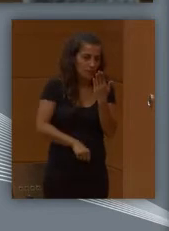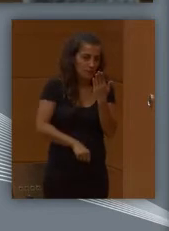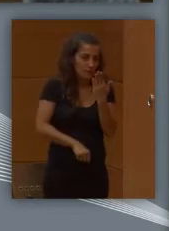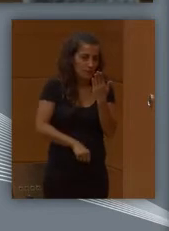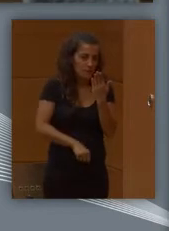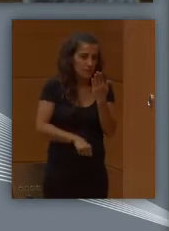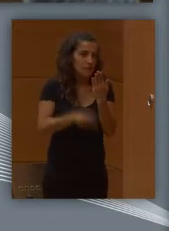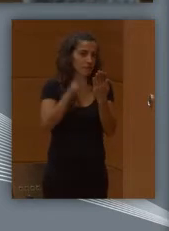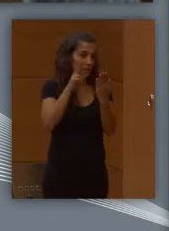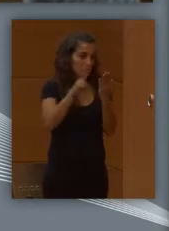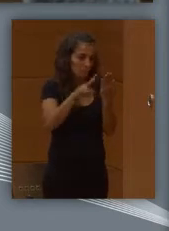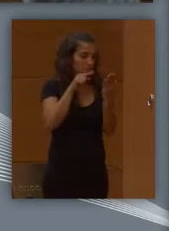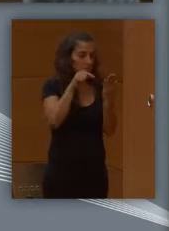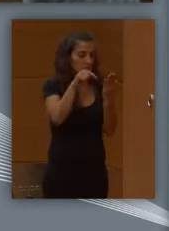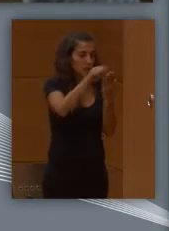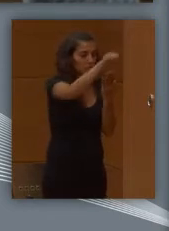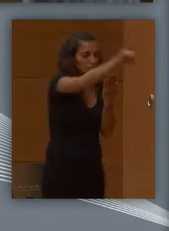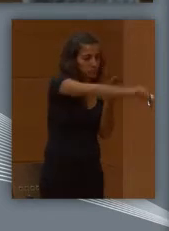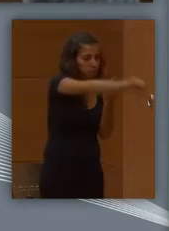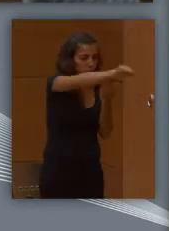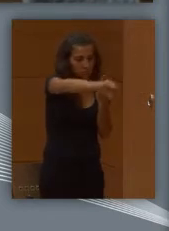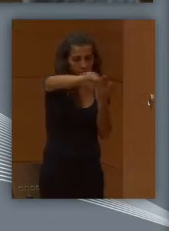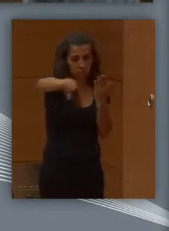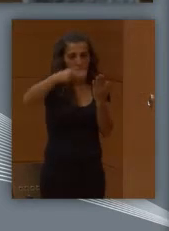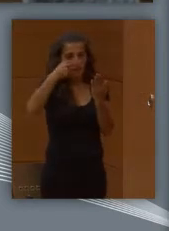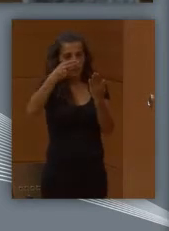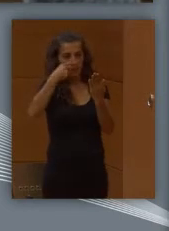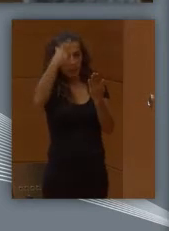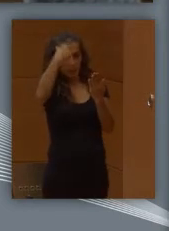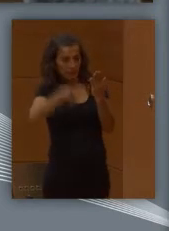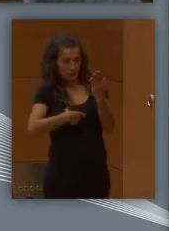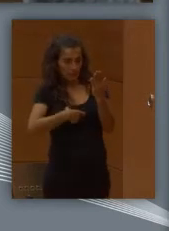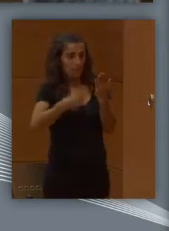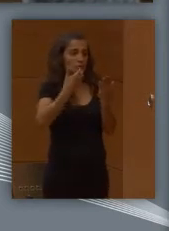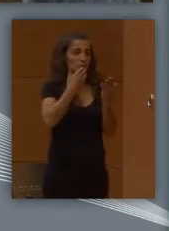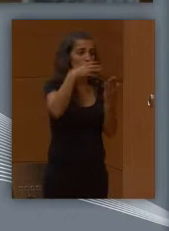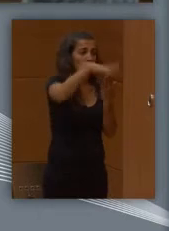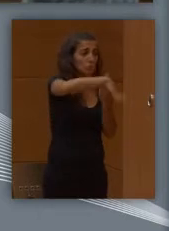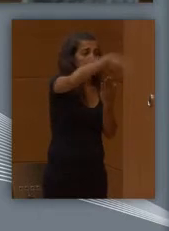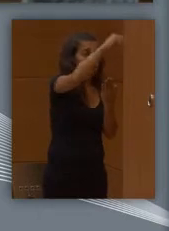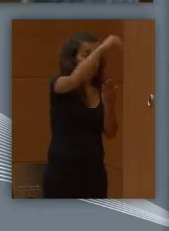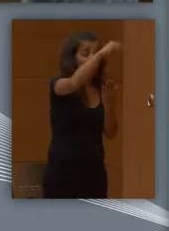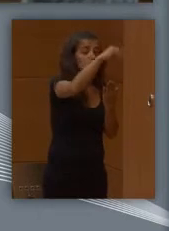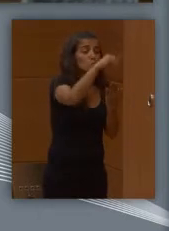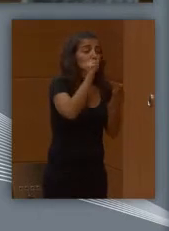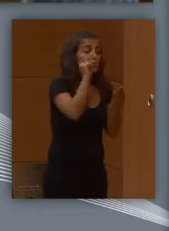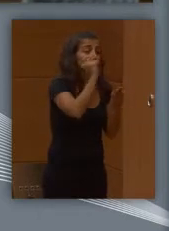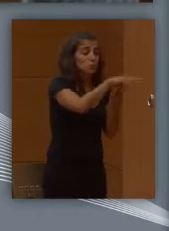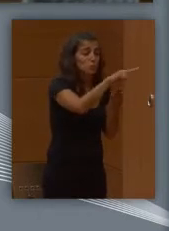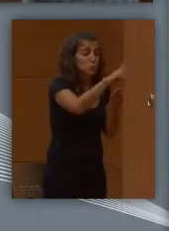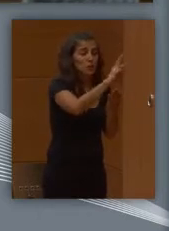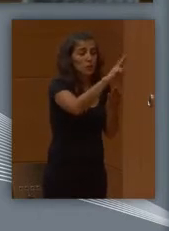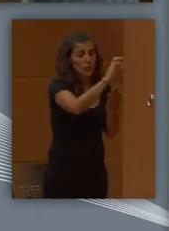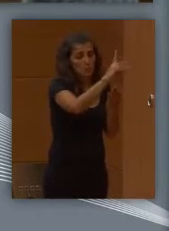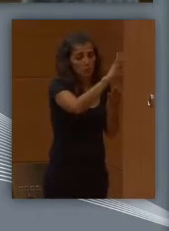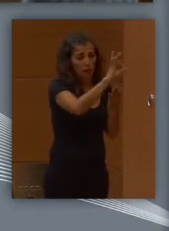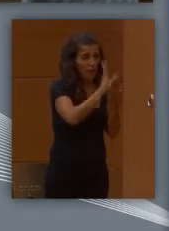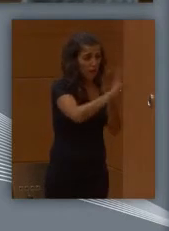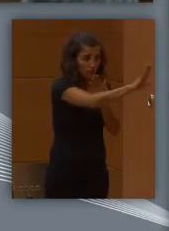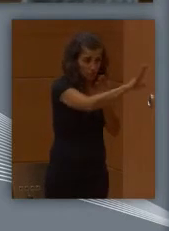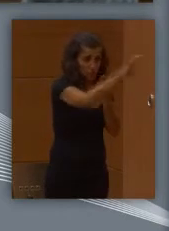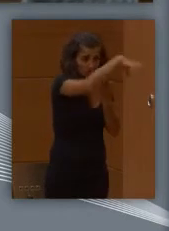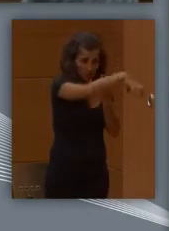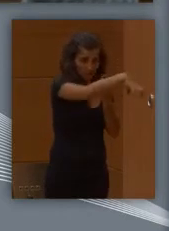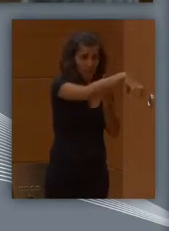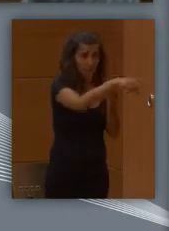En este caso ve los puntos de interés, porque también tenemos la base de datos de puntos de interés, y ve que está el Museo del Prado justo enfrente, ve una información previa del Museo del Prado, lo